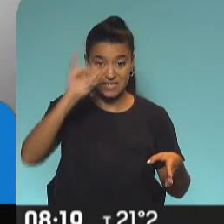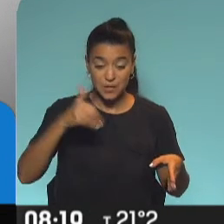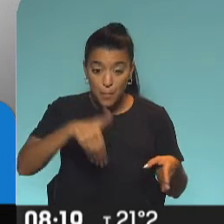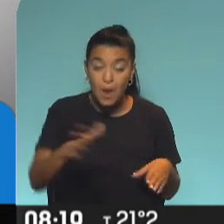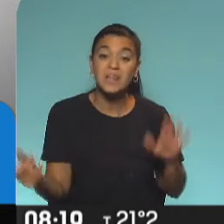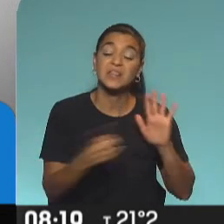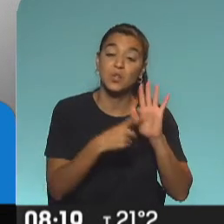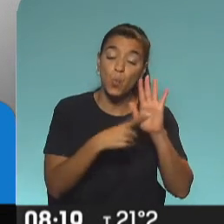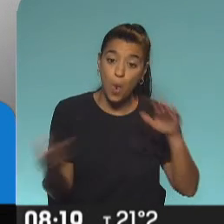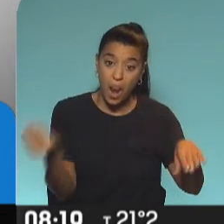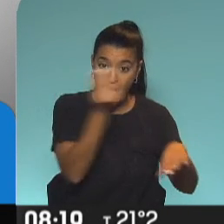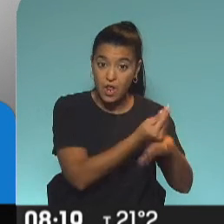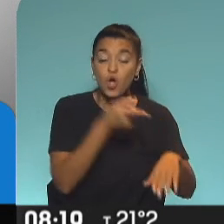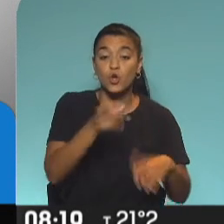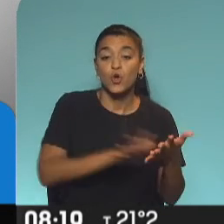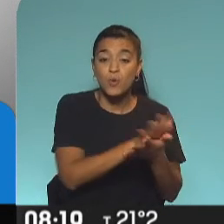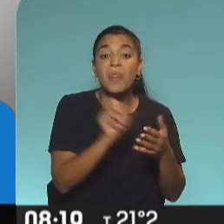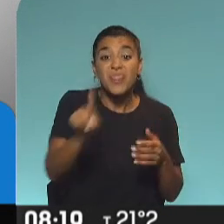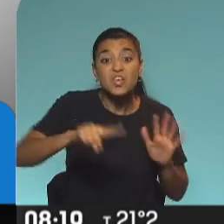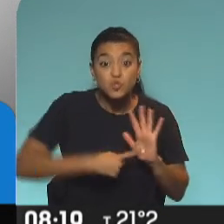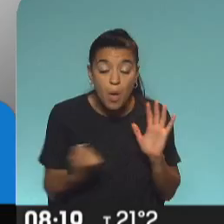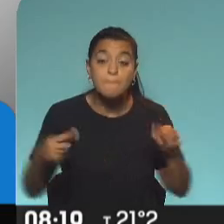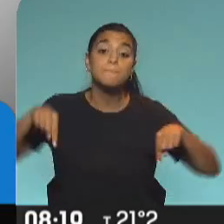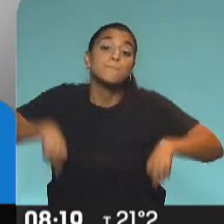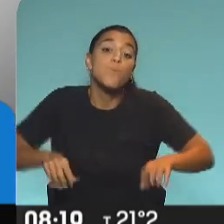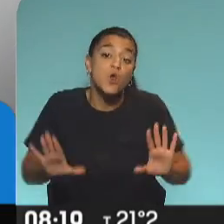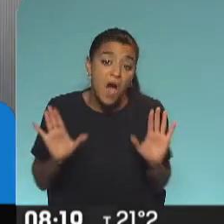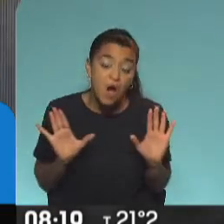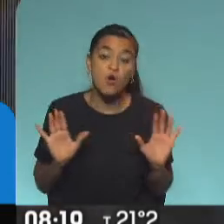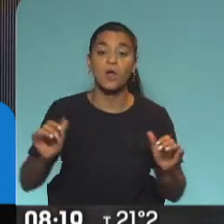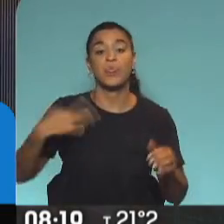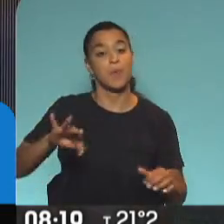el titular de la Oficina Anticorrupción de la Ciudad de Buenos Aires, por ahora va a tener que esperar.